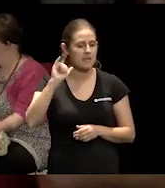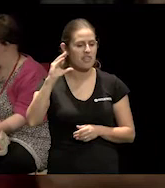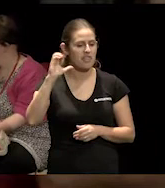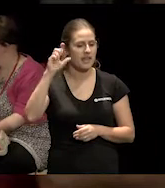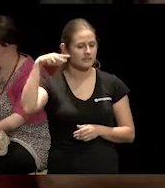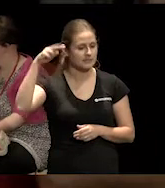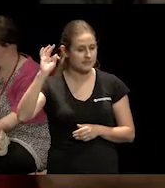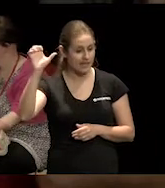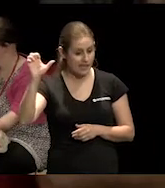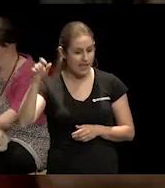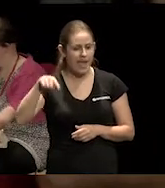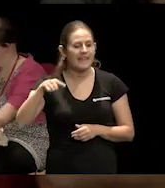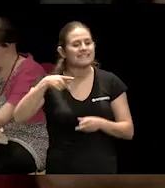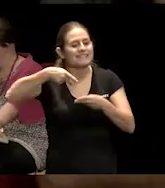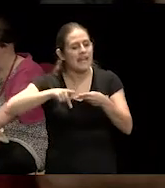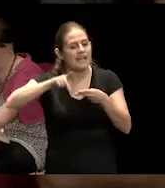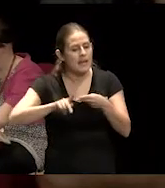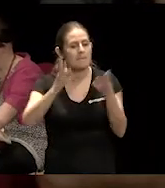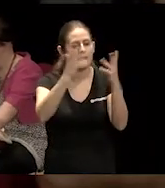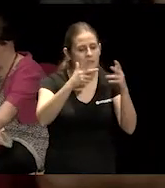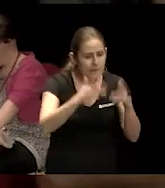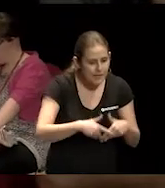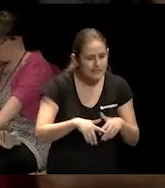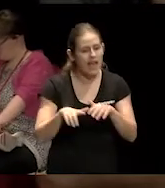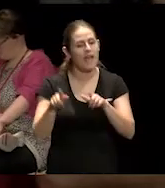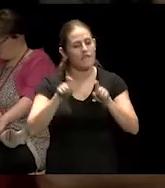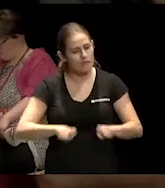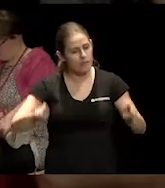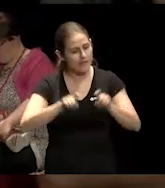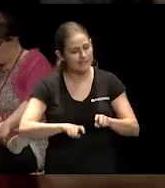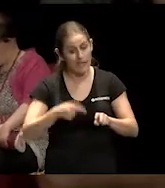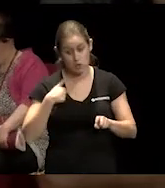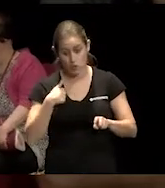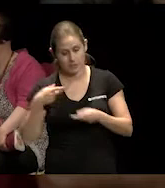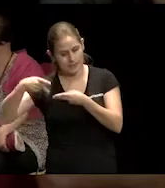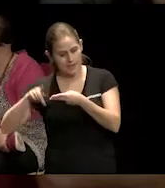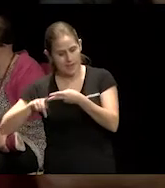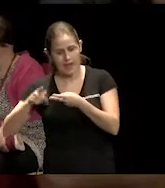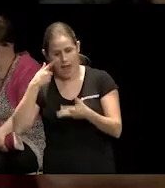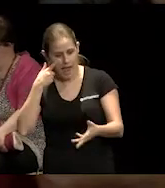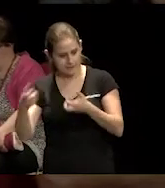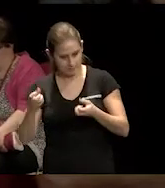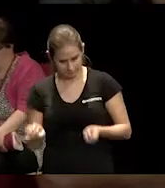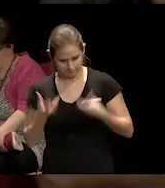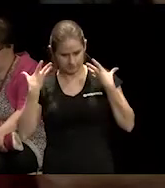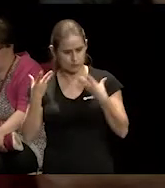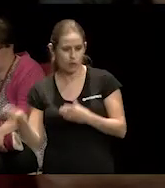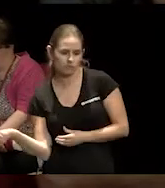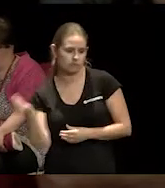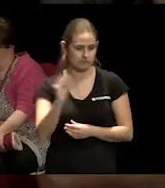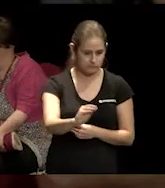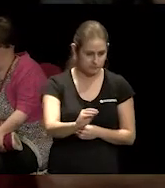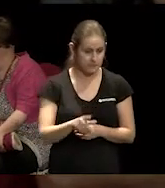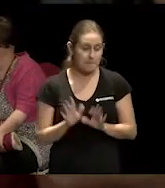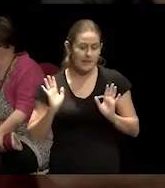informática, y yo introduje este nuevo taller de expresiones artísticas. Lo que ocurre también es que la situación de las personas